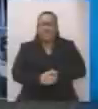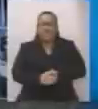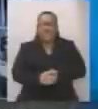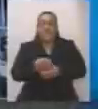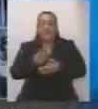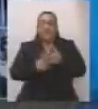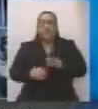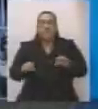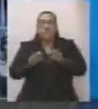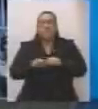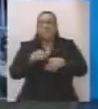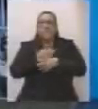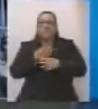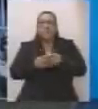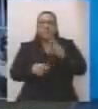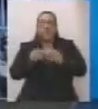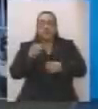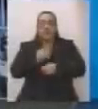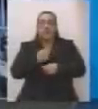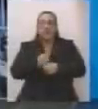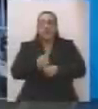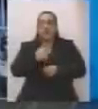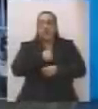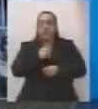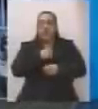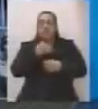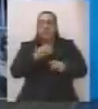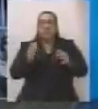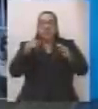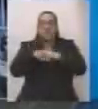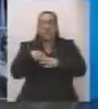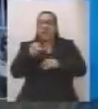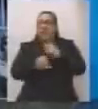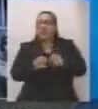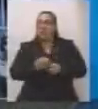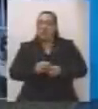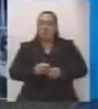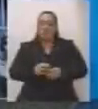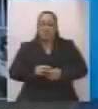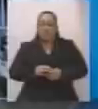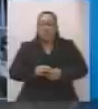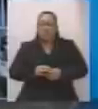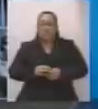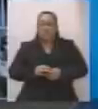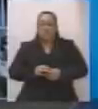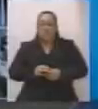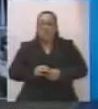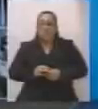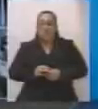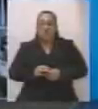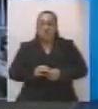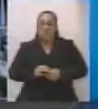importantes de la manera en que la producción misma se ha internacionalizado o globalizado. Ahora, para que